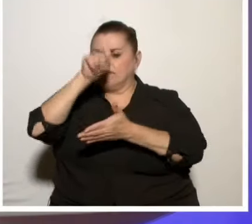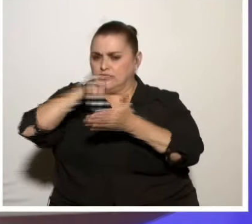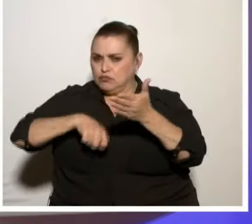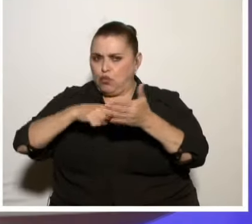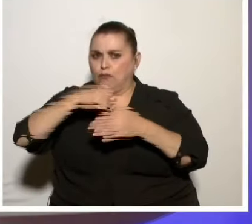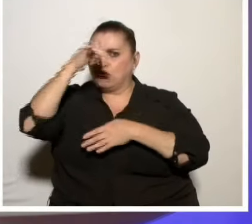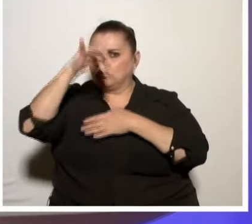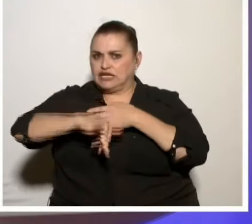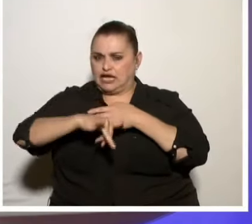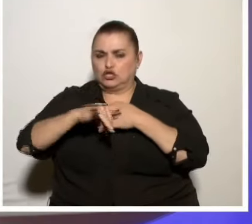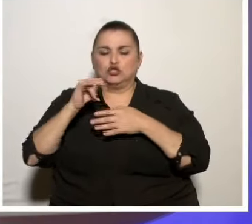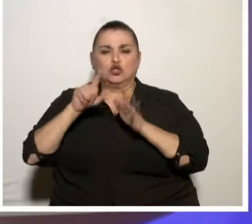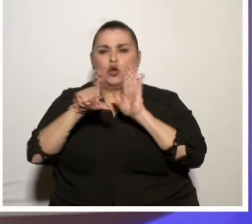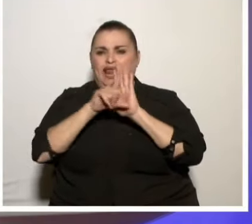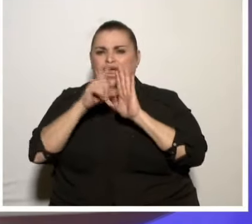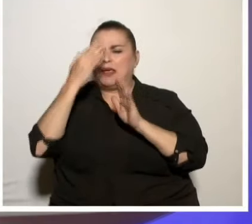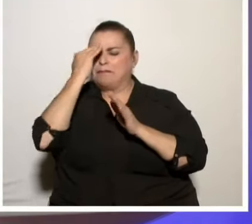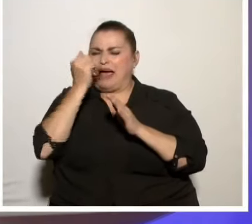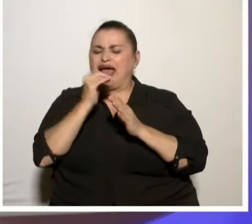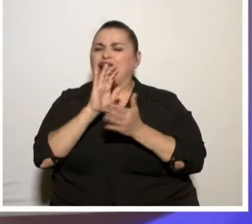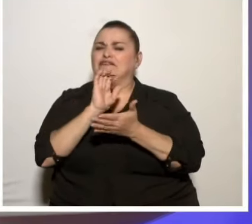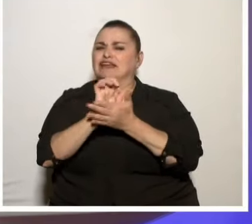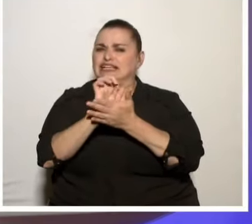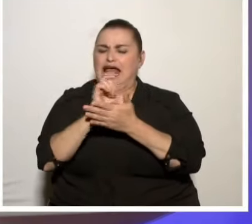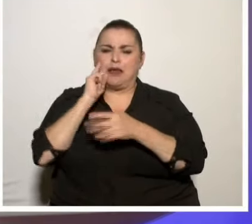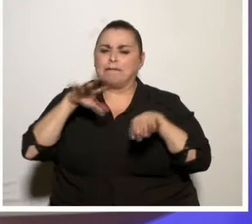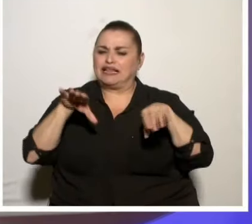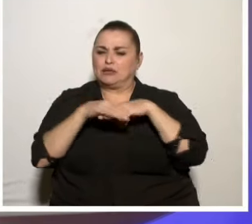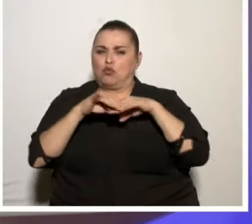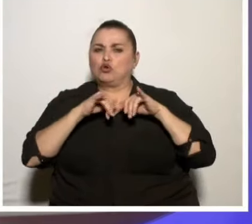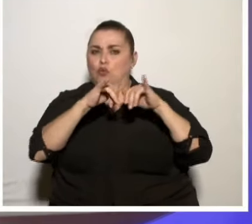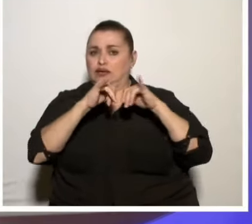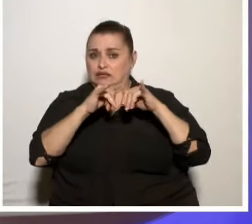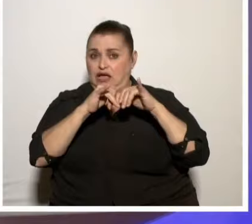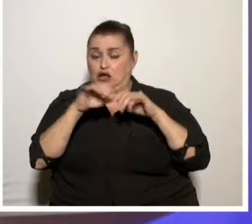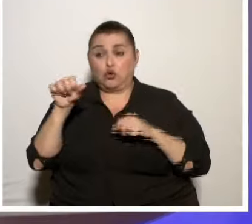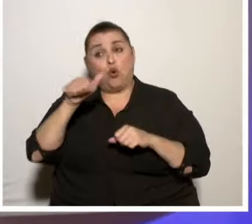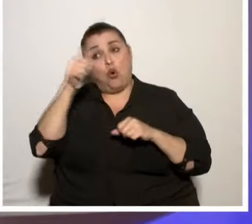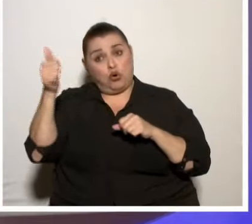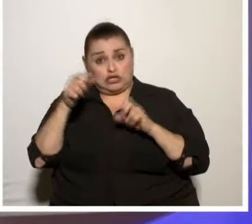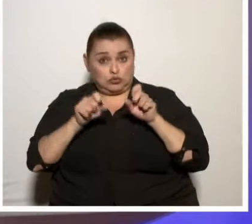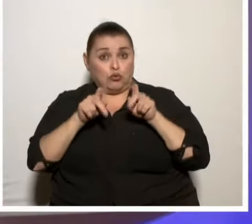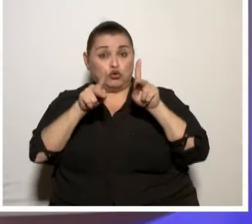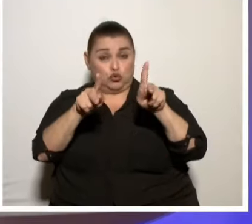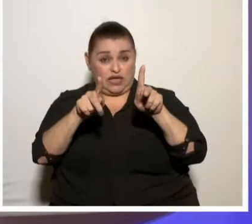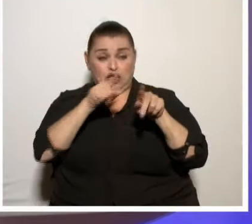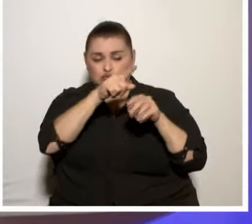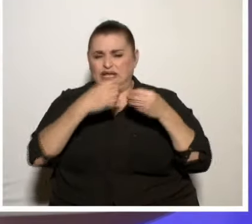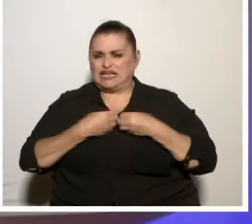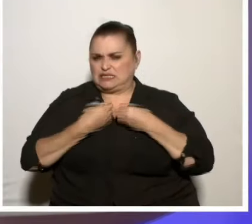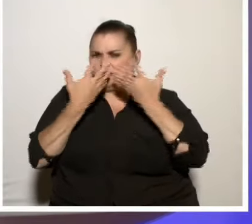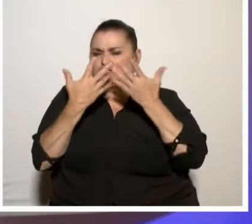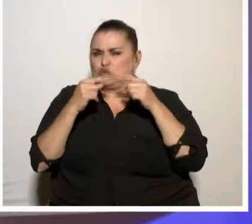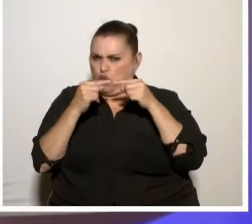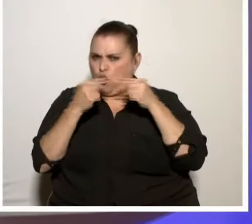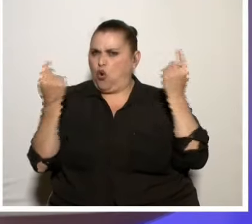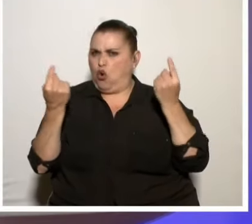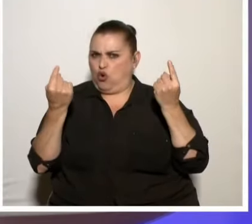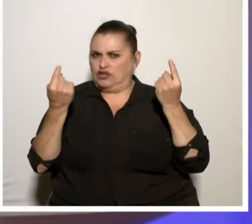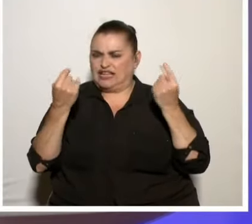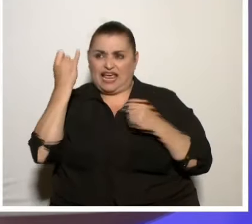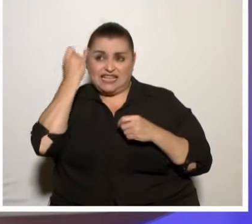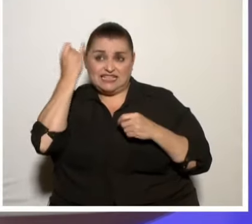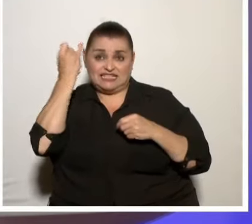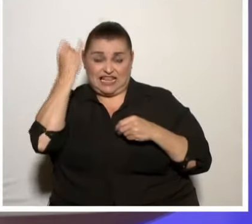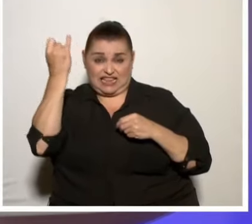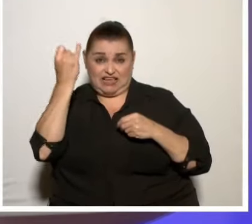ley para frenar el matrimonio igualitario. También en otras ocasiones se ha expresado en contra de